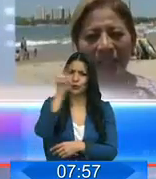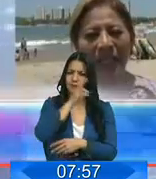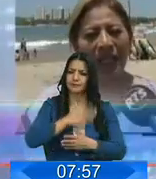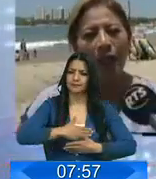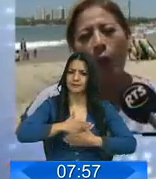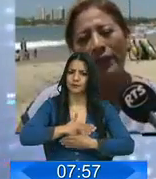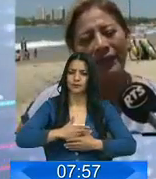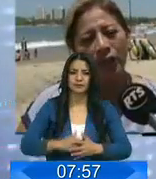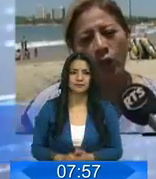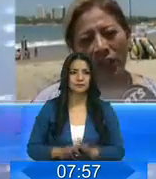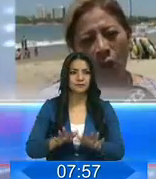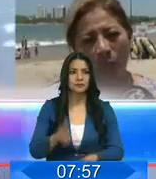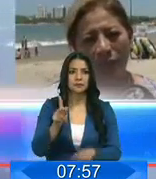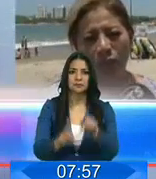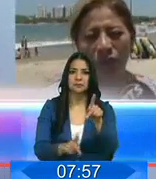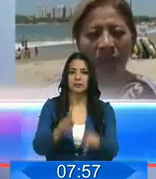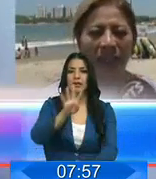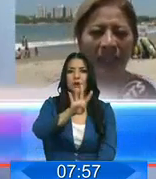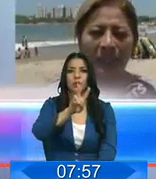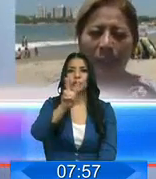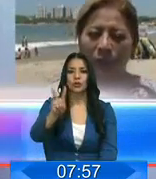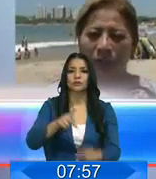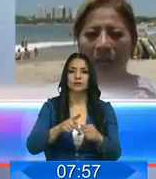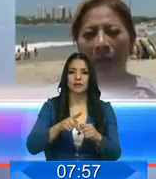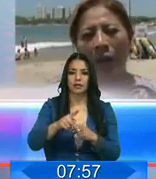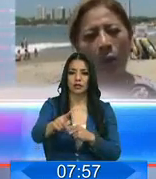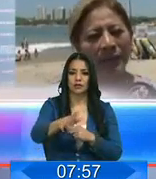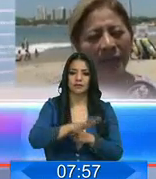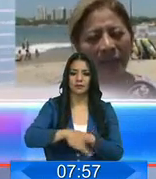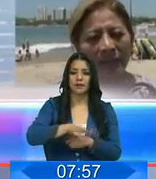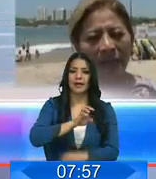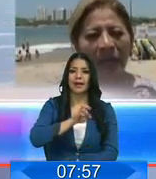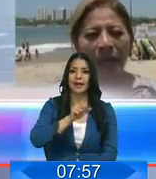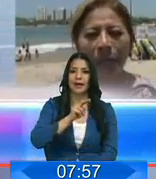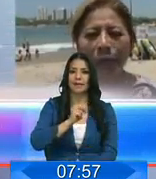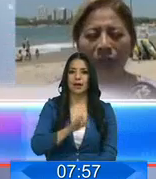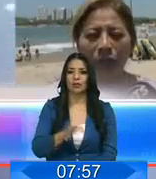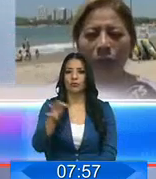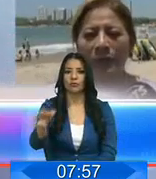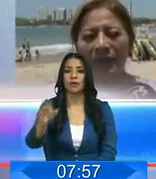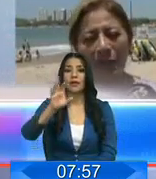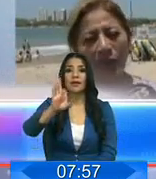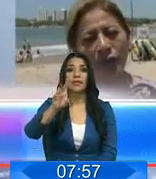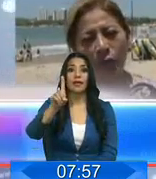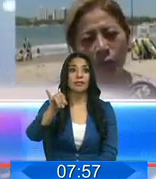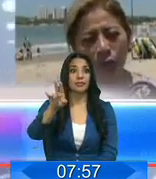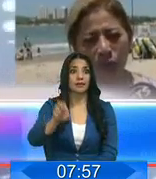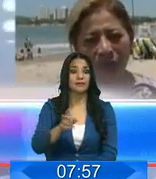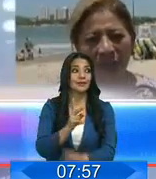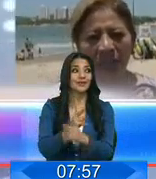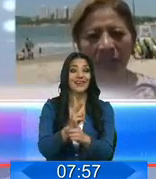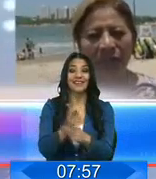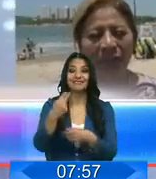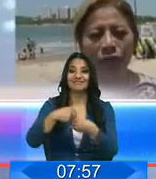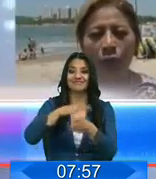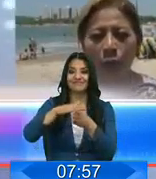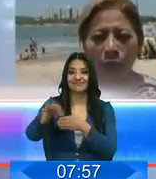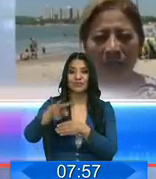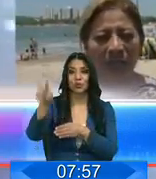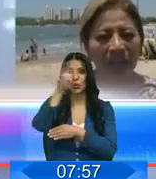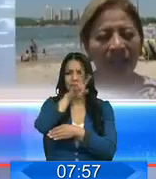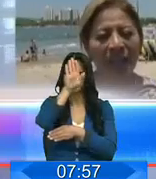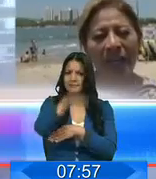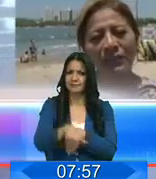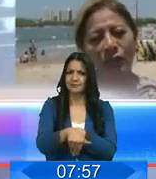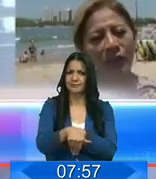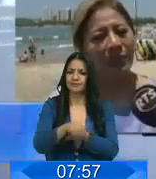tiene 42 kilómetros desde Puerto Engabao hasta Data, por lo tanto invitamos a todos los turistas que fijen su ruta